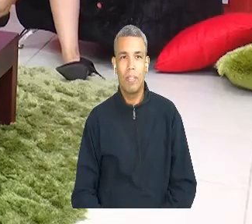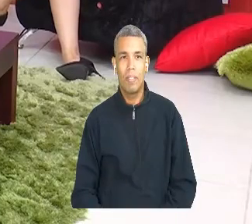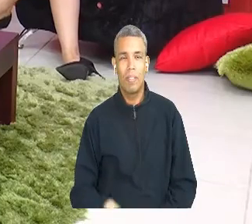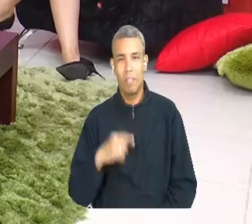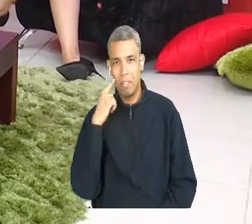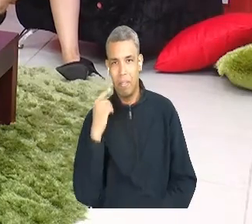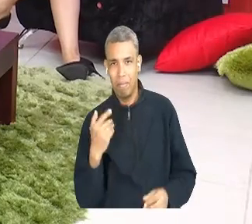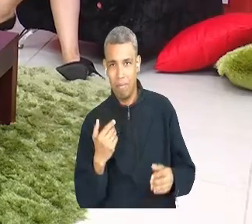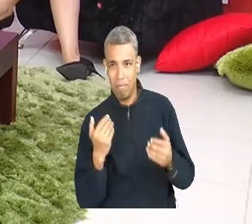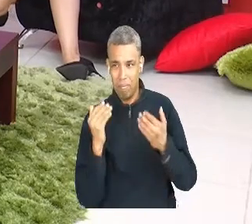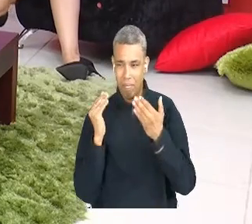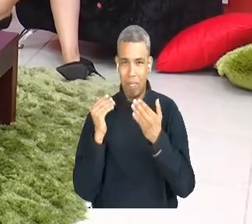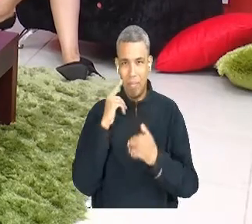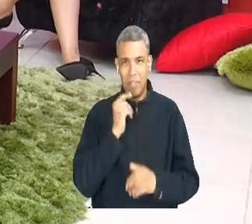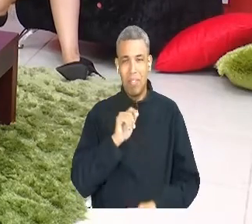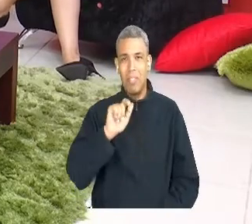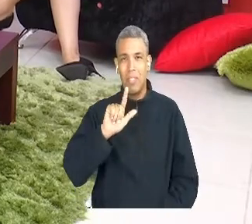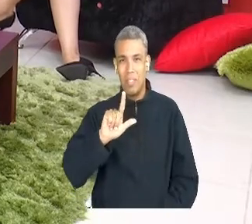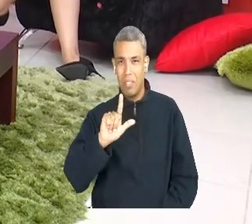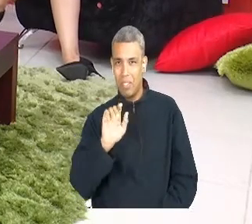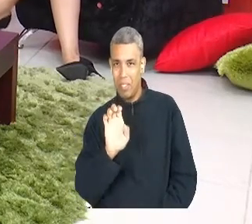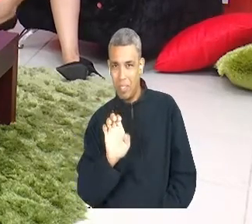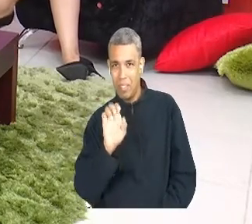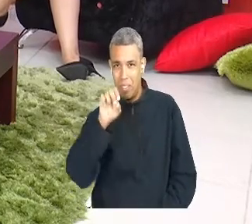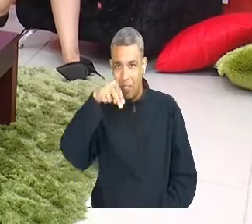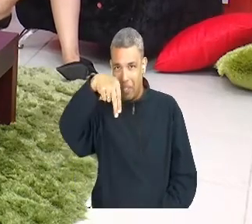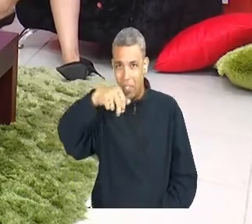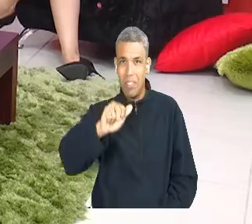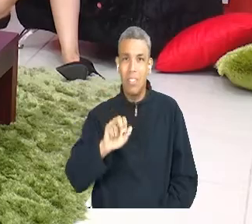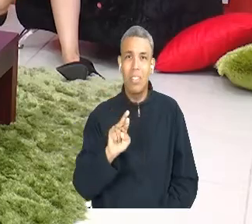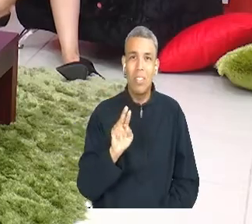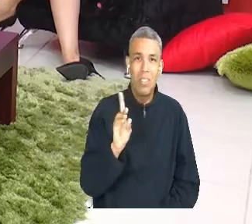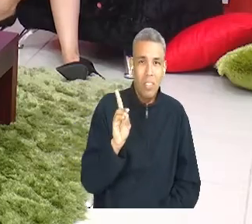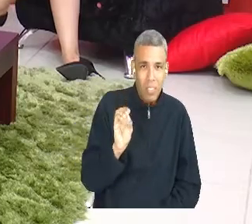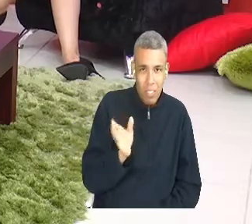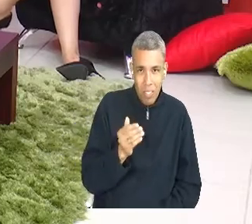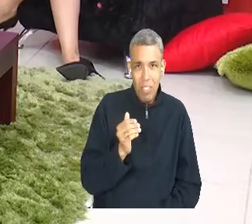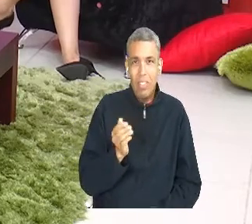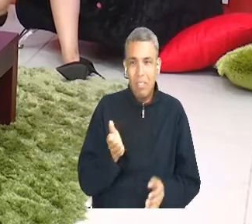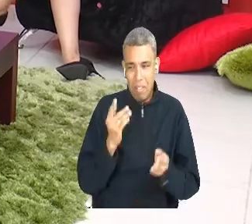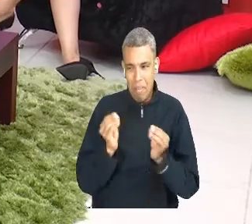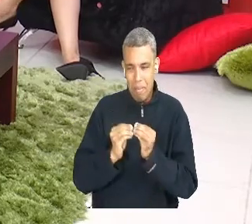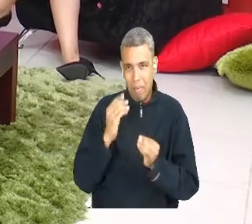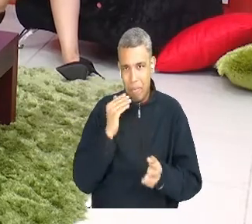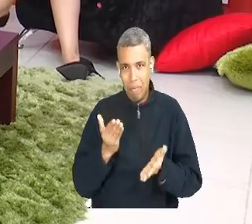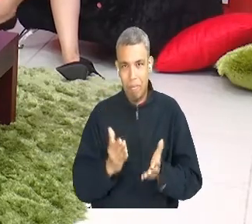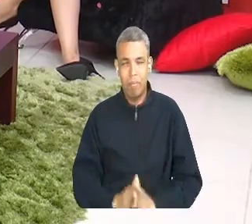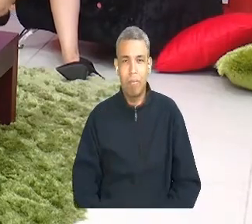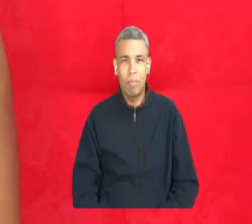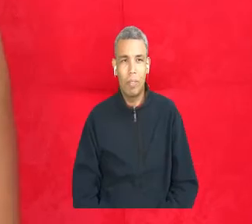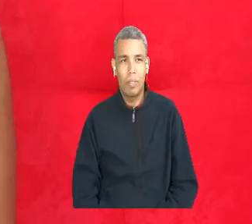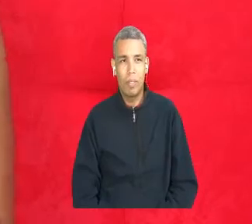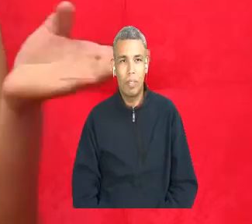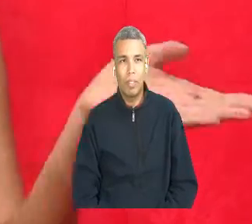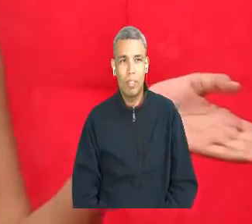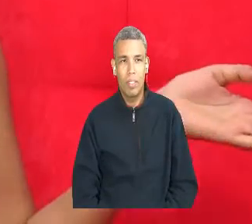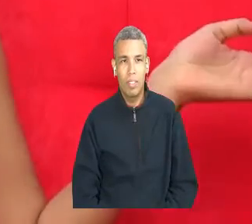invitado leonardo montoya que nos va a contar un poco acerca del hotel milenio bueno les cuento que yo